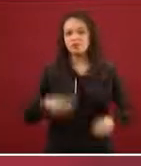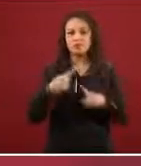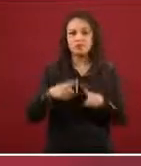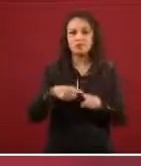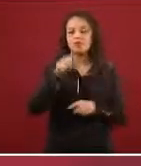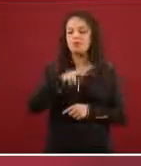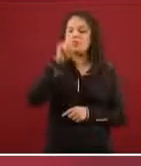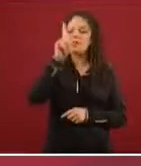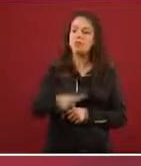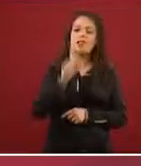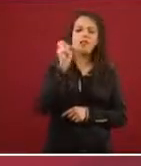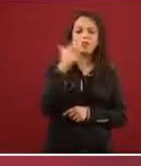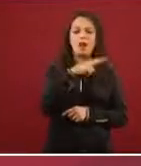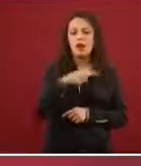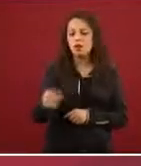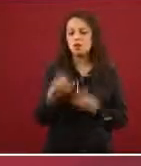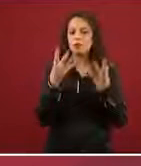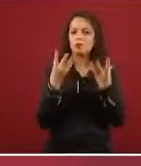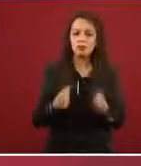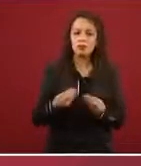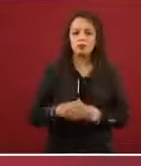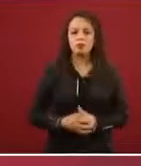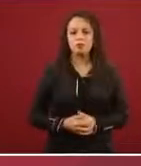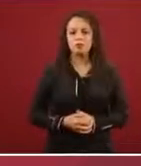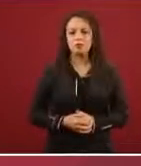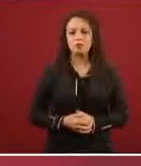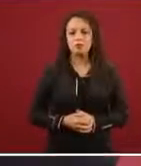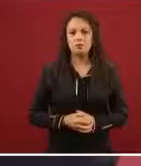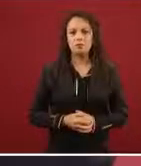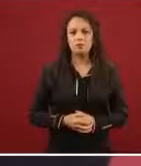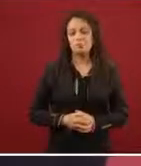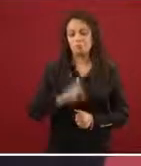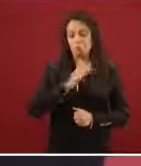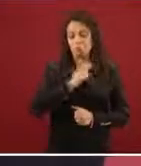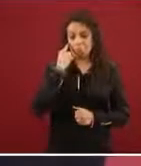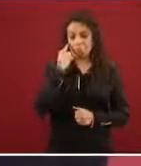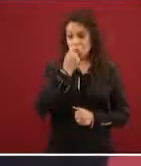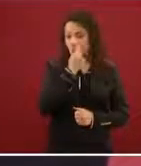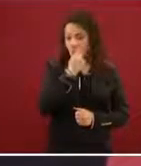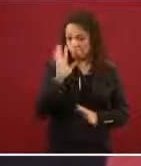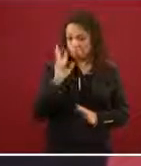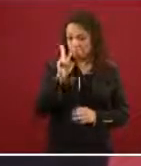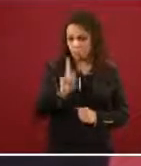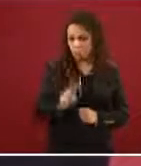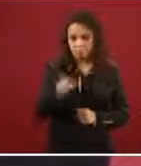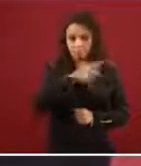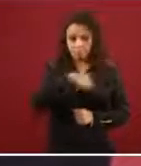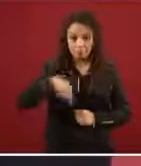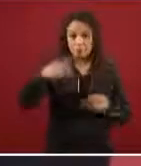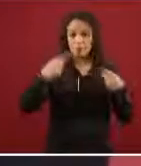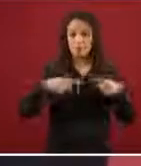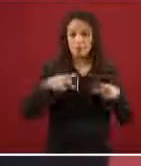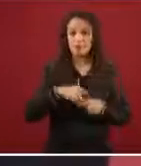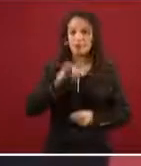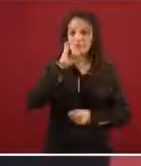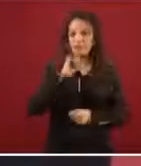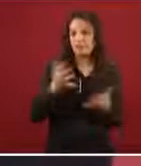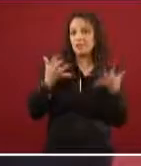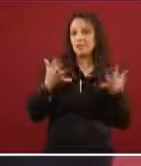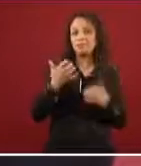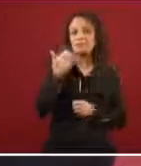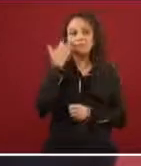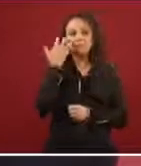Yo creo que si hay una voluntad colectiva dispuesta a exigir